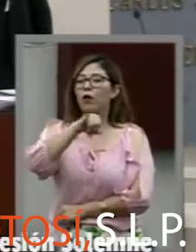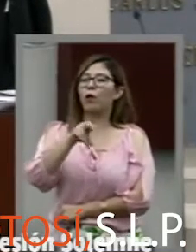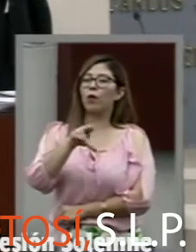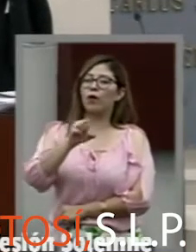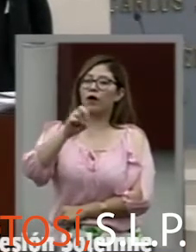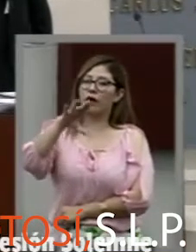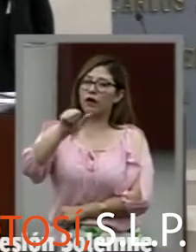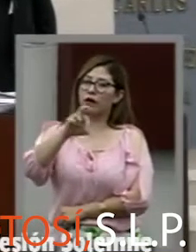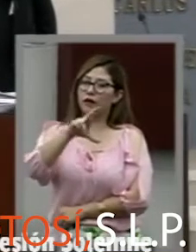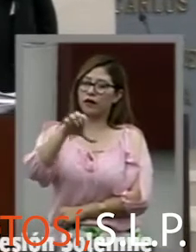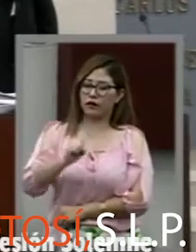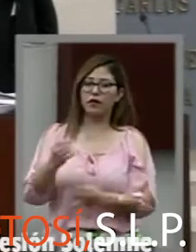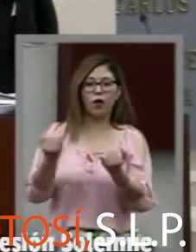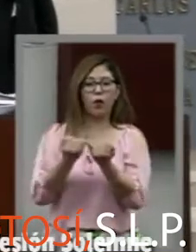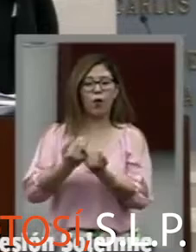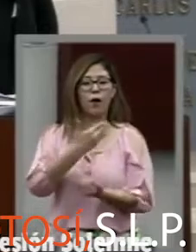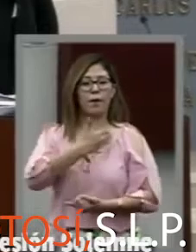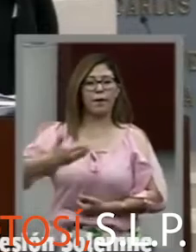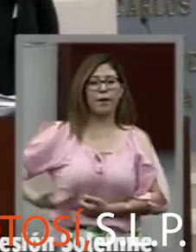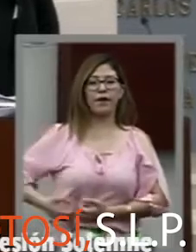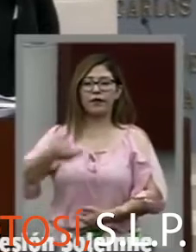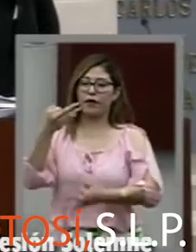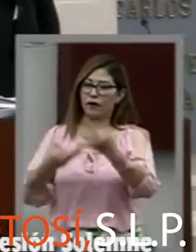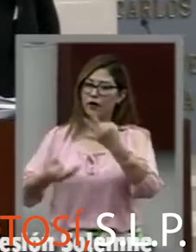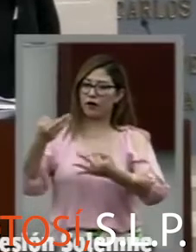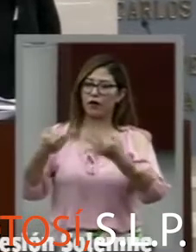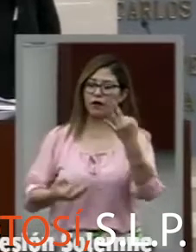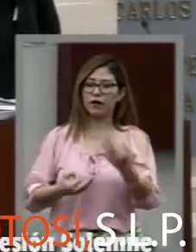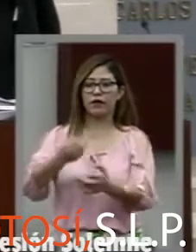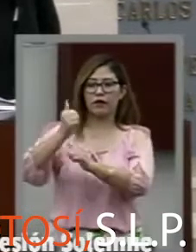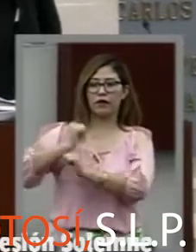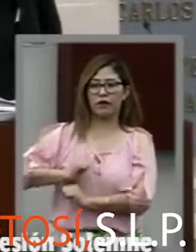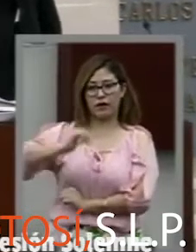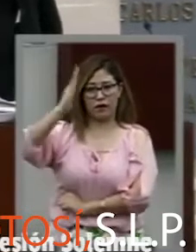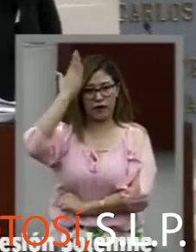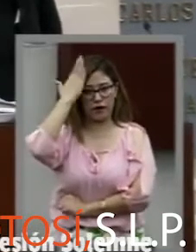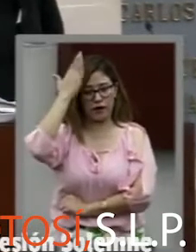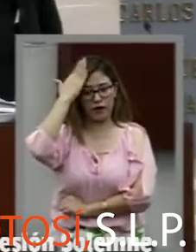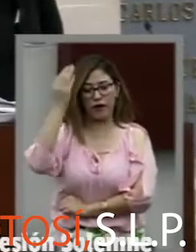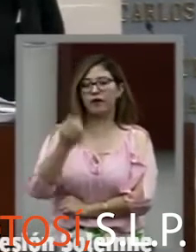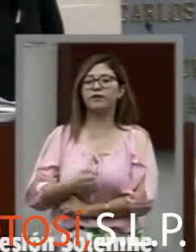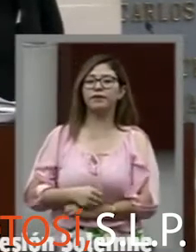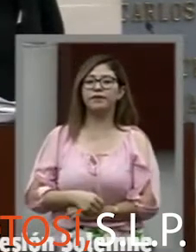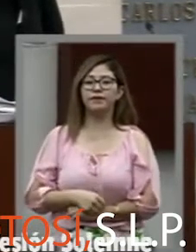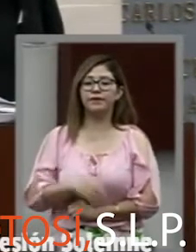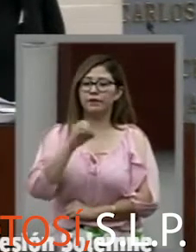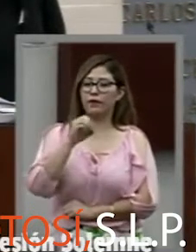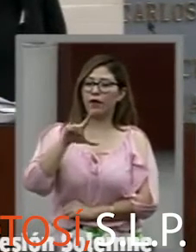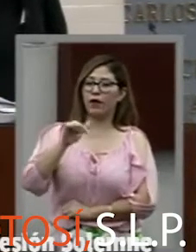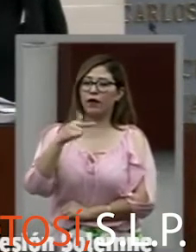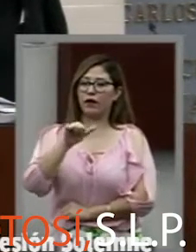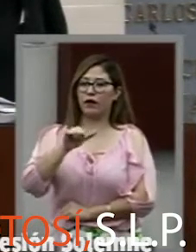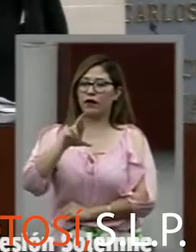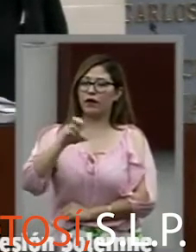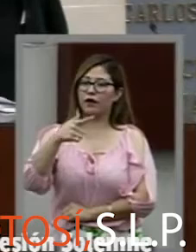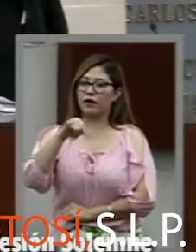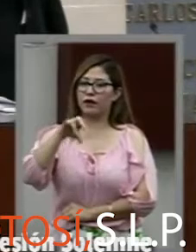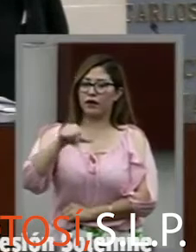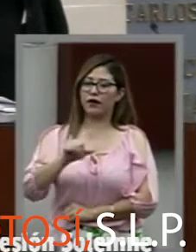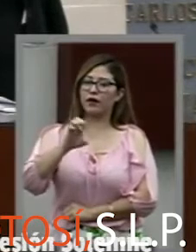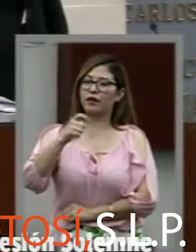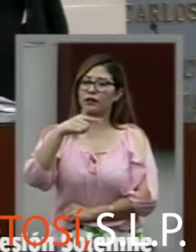carreras lópez y a la presidenta del poder judicial local magistrada olga regina garcía